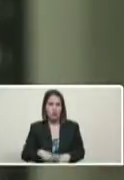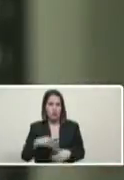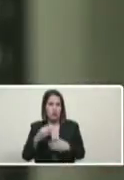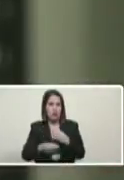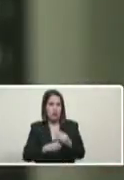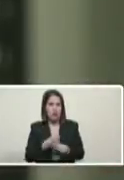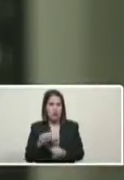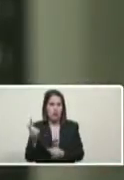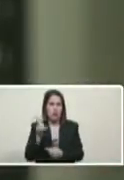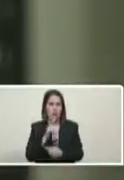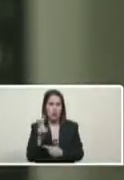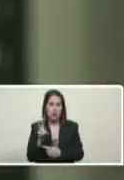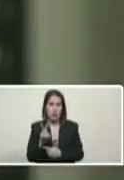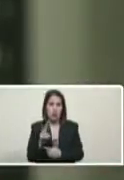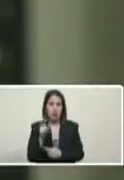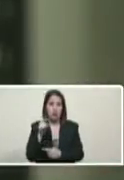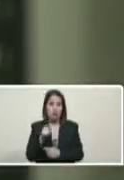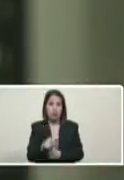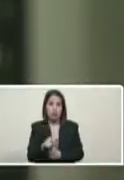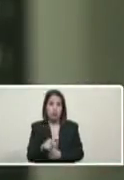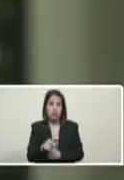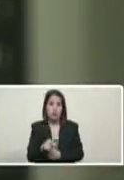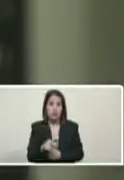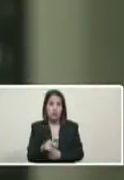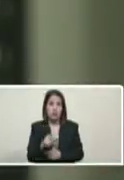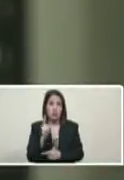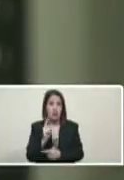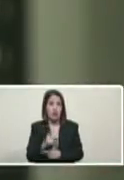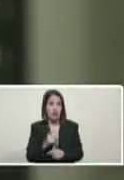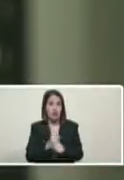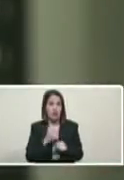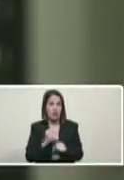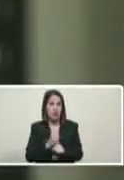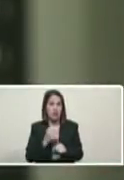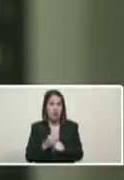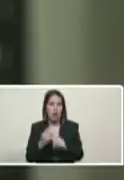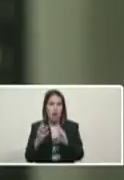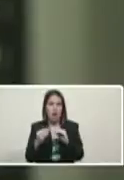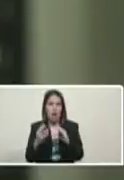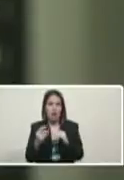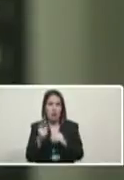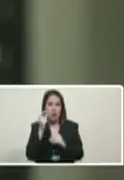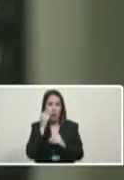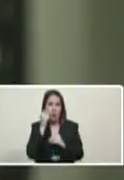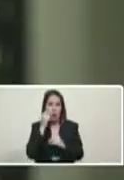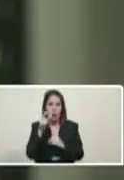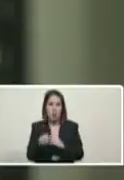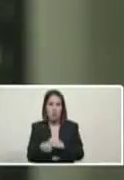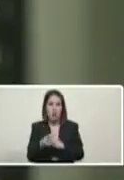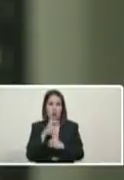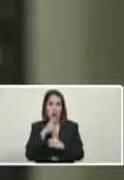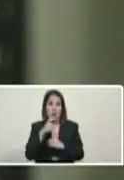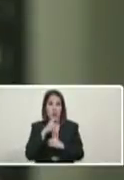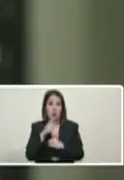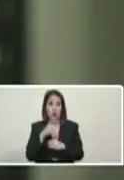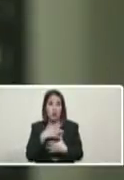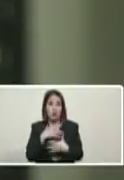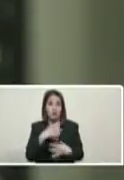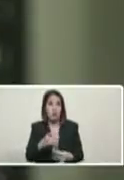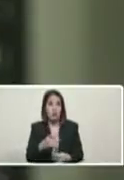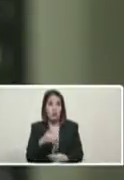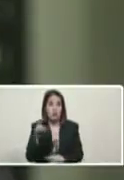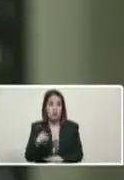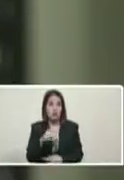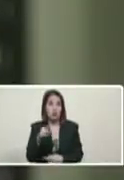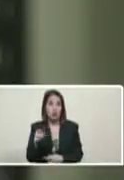revolucionario, y es la editorial Badell Hermanos. Habla con Manuel Badell y pregúntale si le interesa publicar este libro.